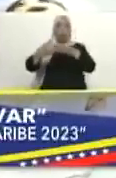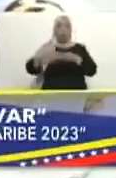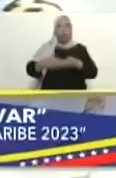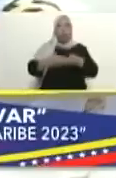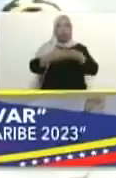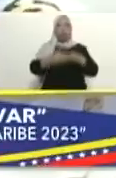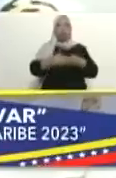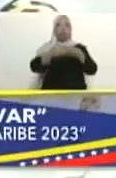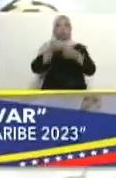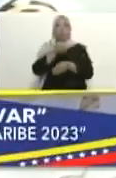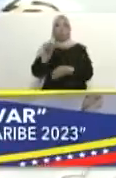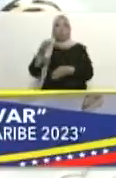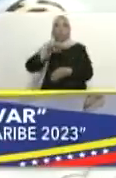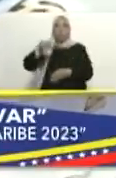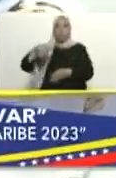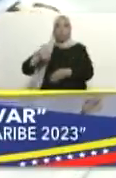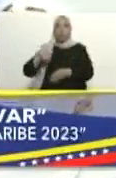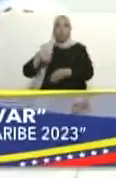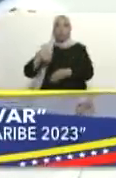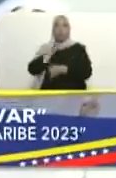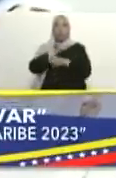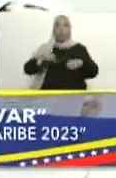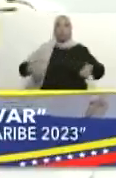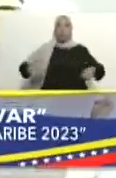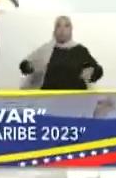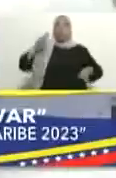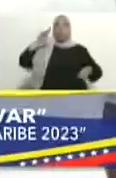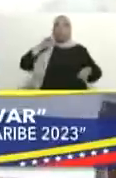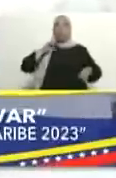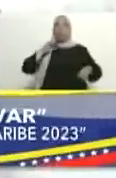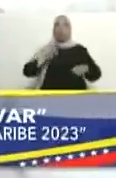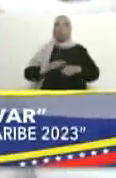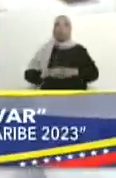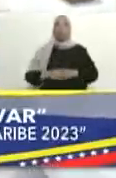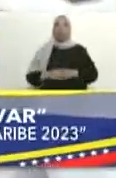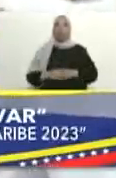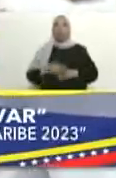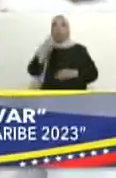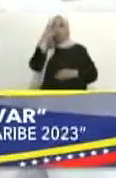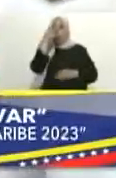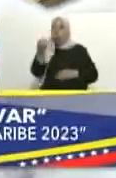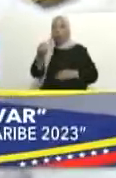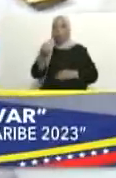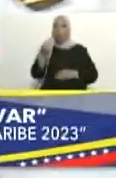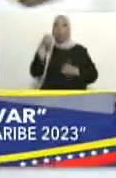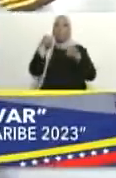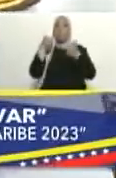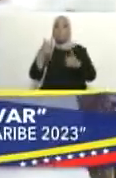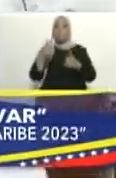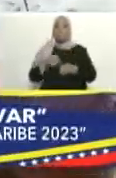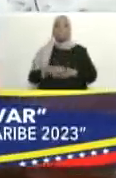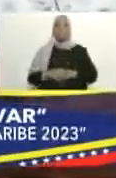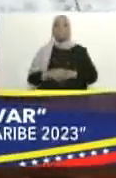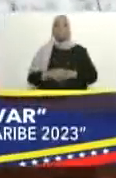estandarte invicto de nuestra Armada Bolivariana. Entendido, mi comandante.